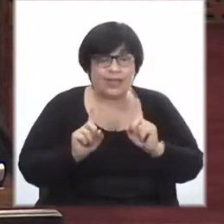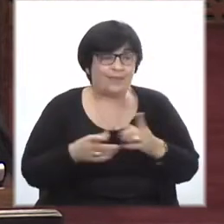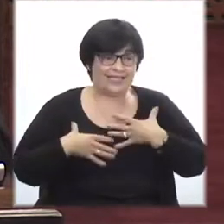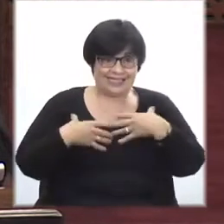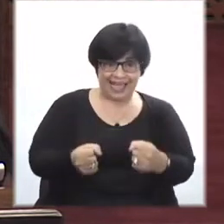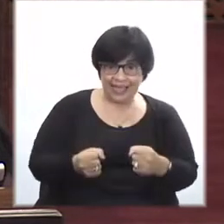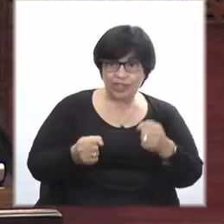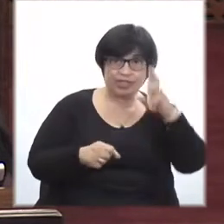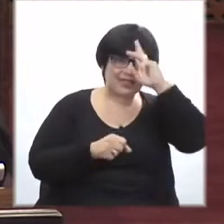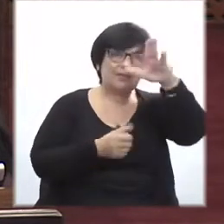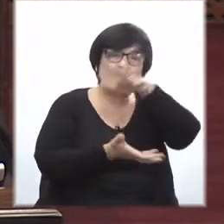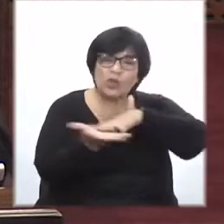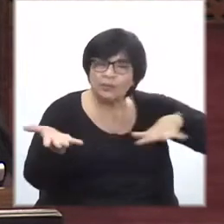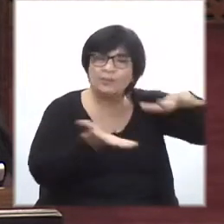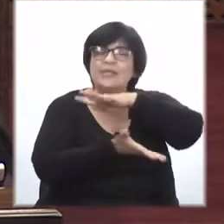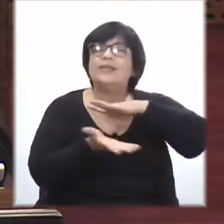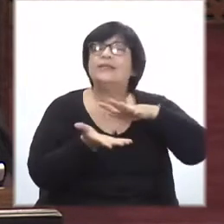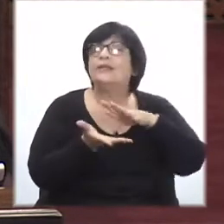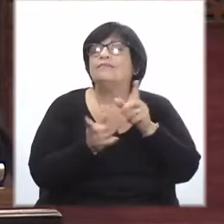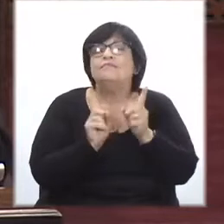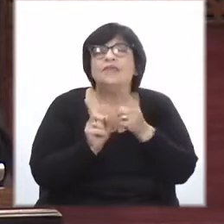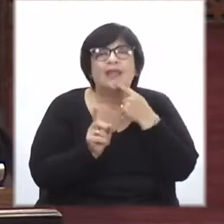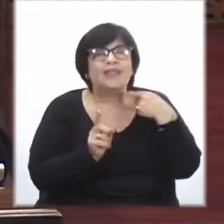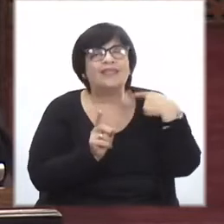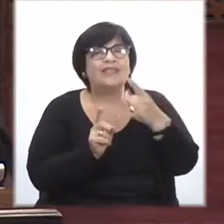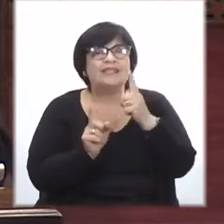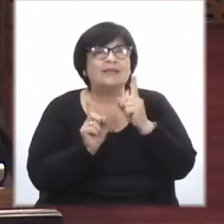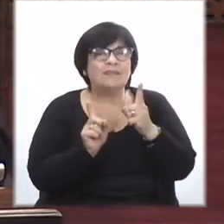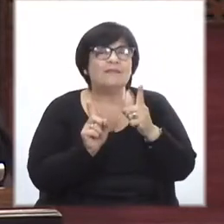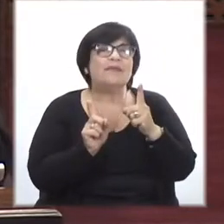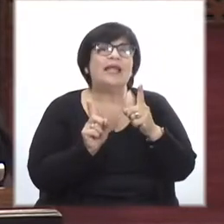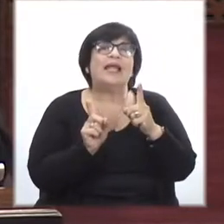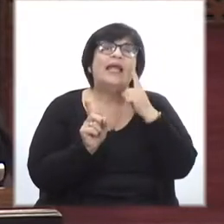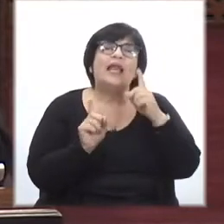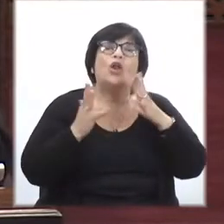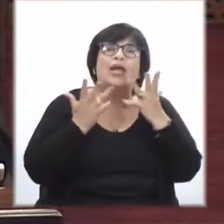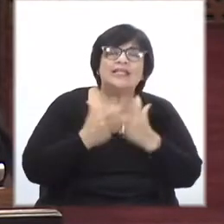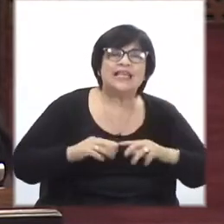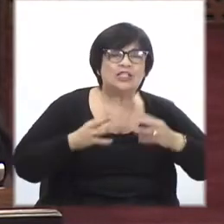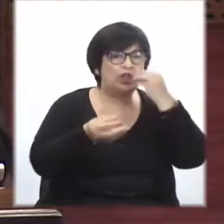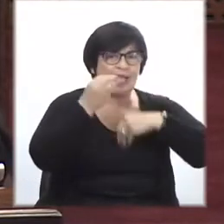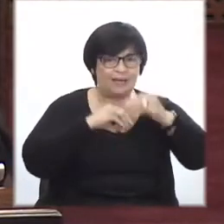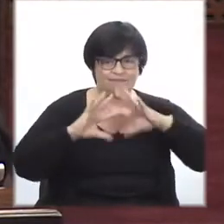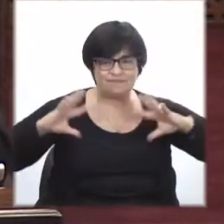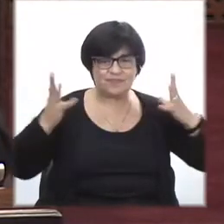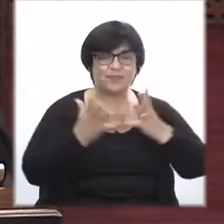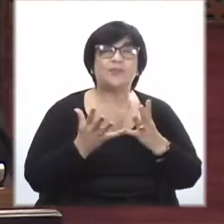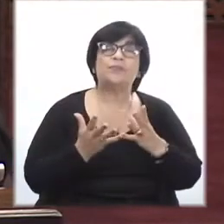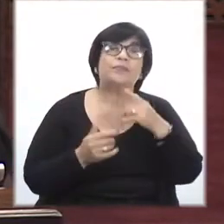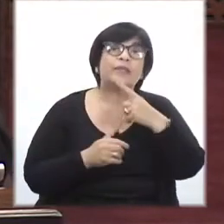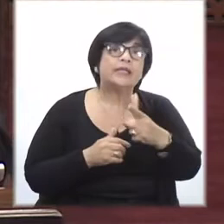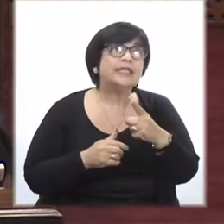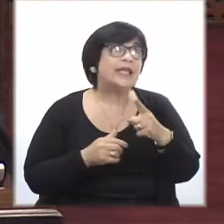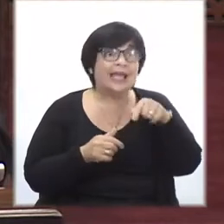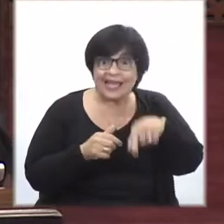y ecológicamente sostenible, como indica la propia FAO. La observación del Poder Ejecutivo recaída sobre el proyecto